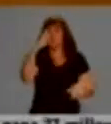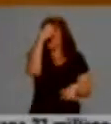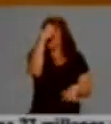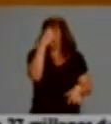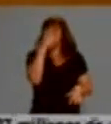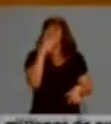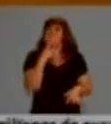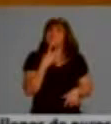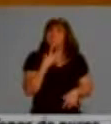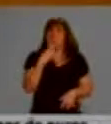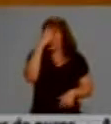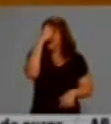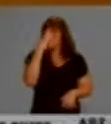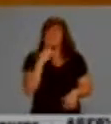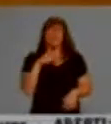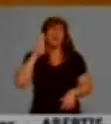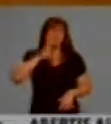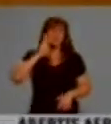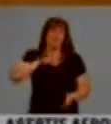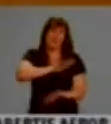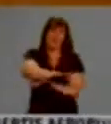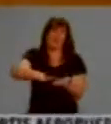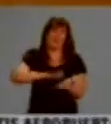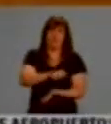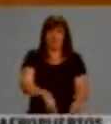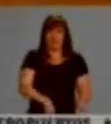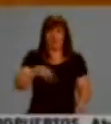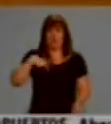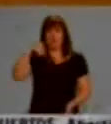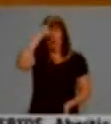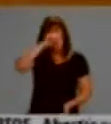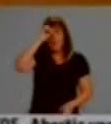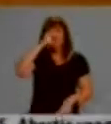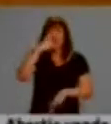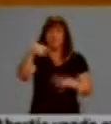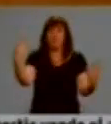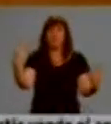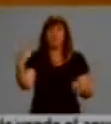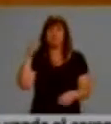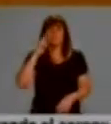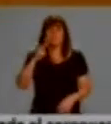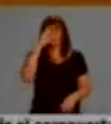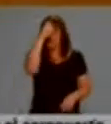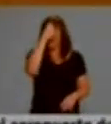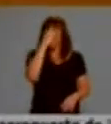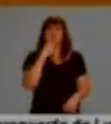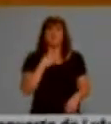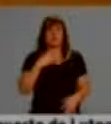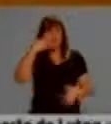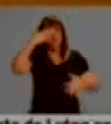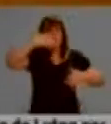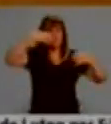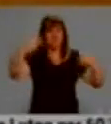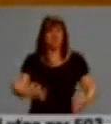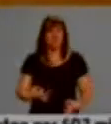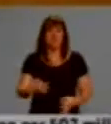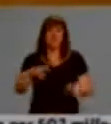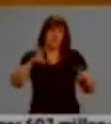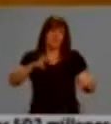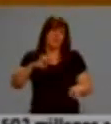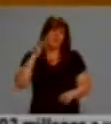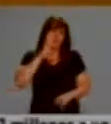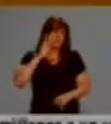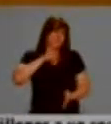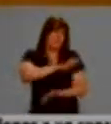corrupción generalizada. Existe en la opinión pública una imagen y una convicción de corrupción